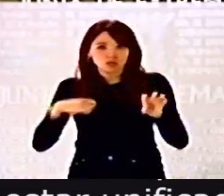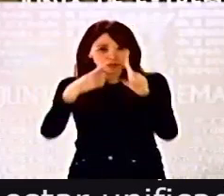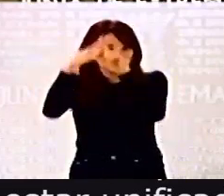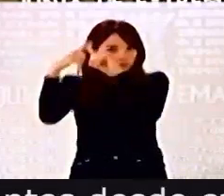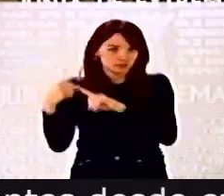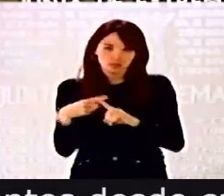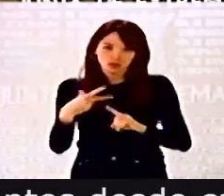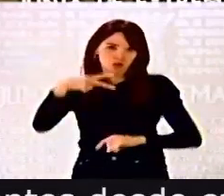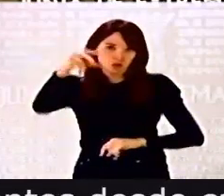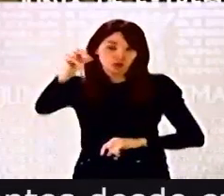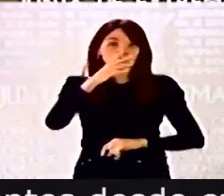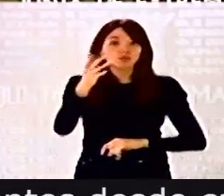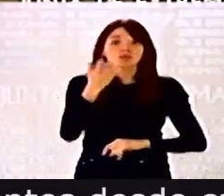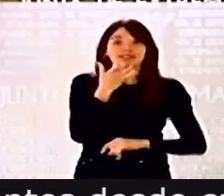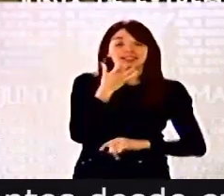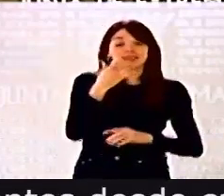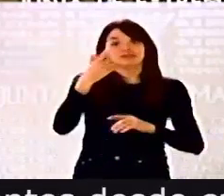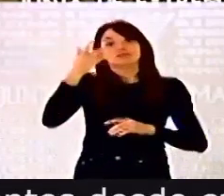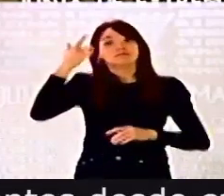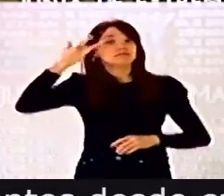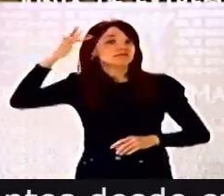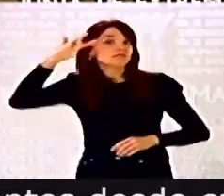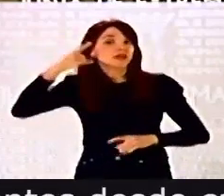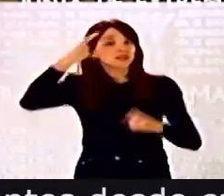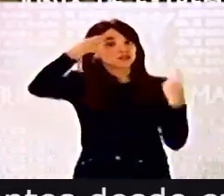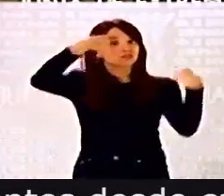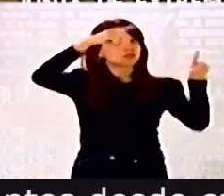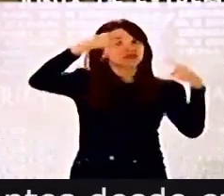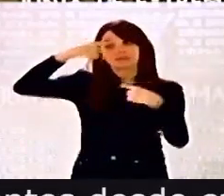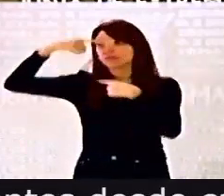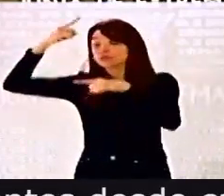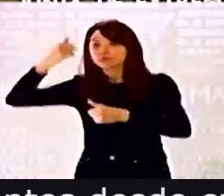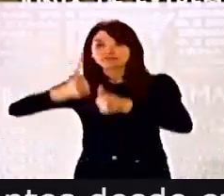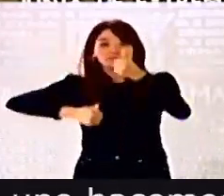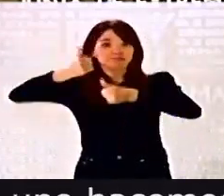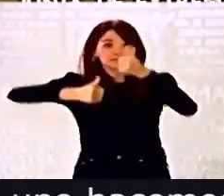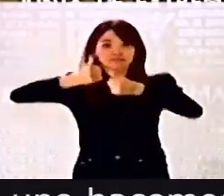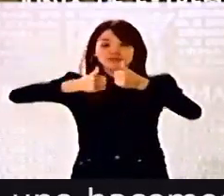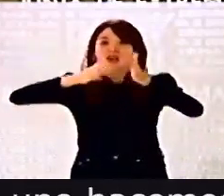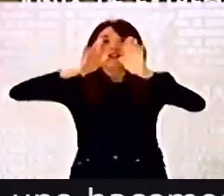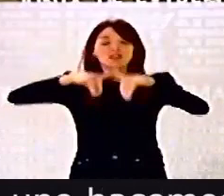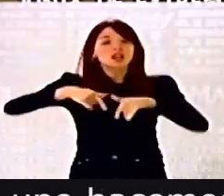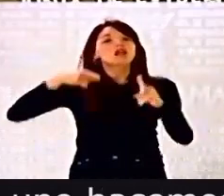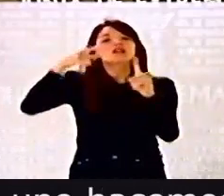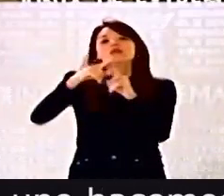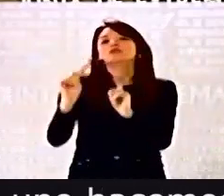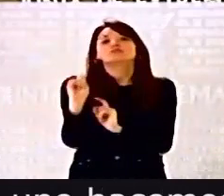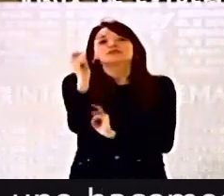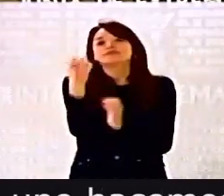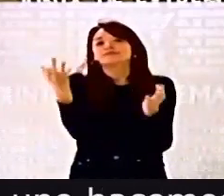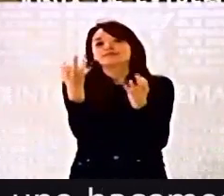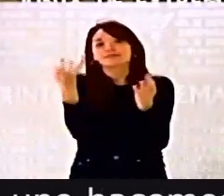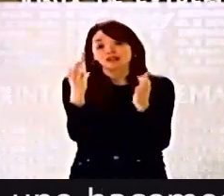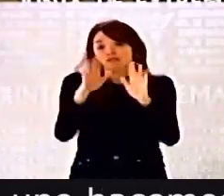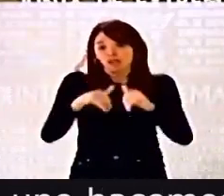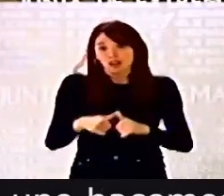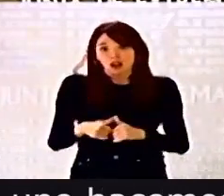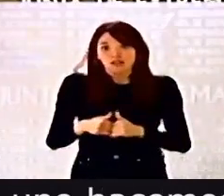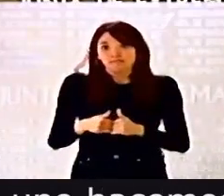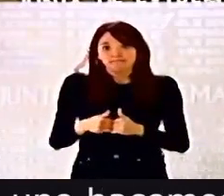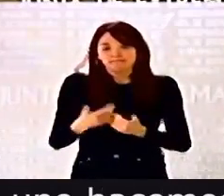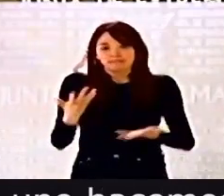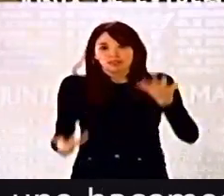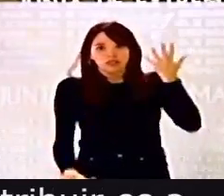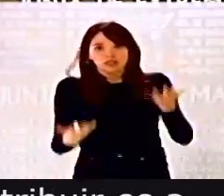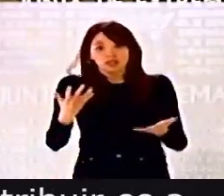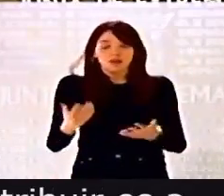autónoma, porque de esa forma, si cada uno hacemos la guerra por nuestra parte, lo único que vamos a contribuir es a sembrar